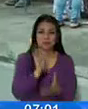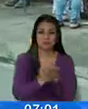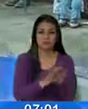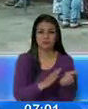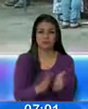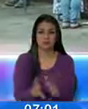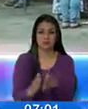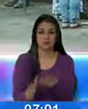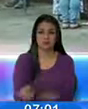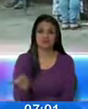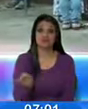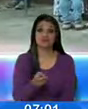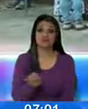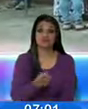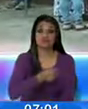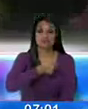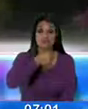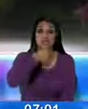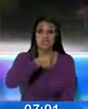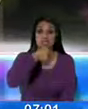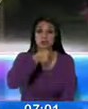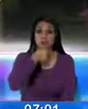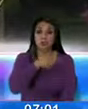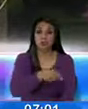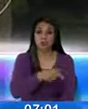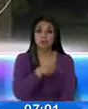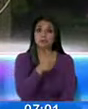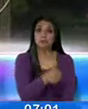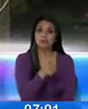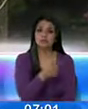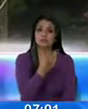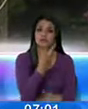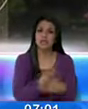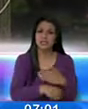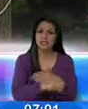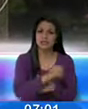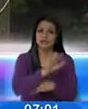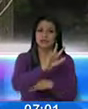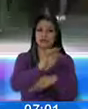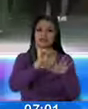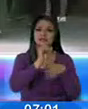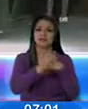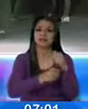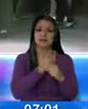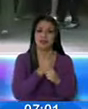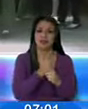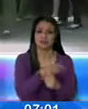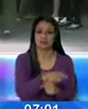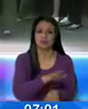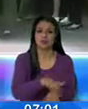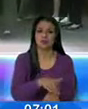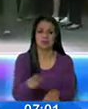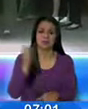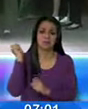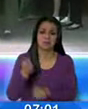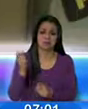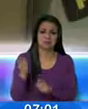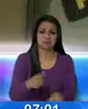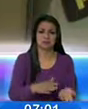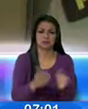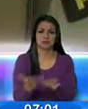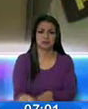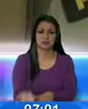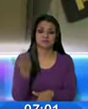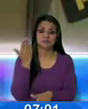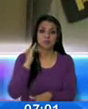pareja de adultos mayores habrían sido asesinada por su propio hijo de 36 años de edad la madrugada de este jueves. Personas